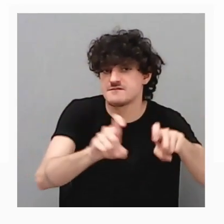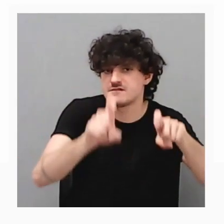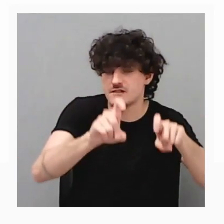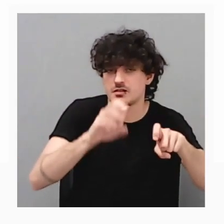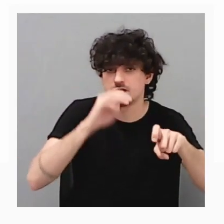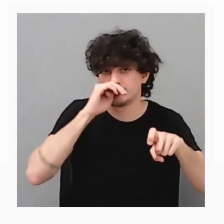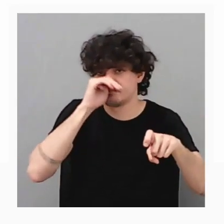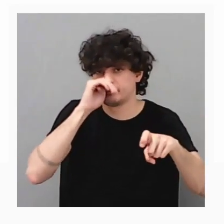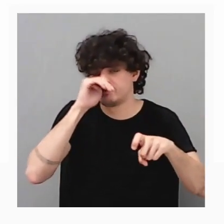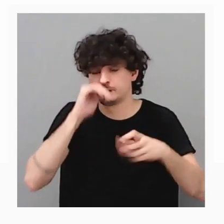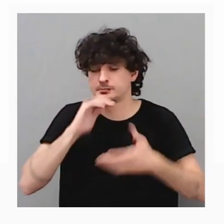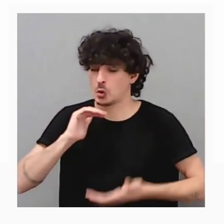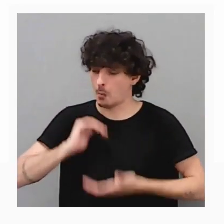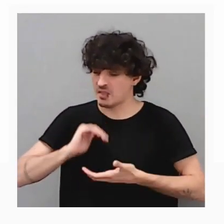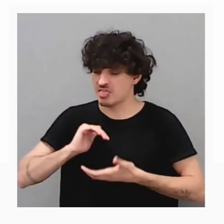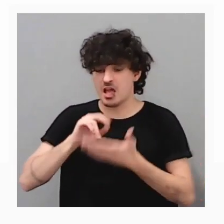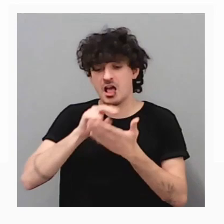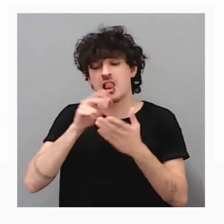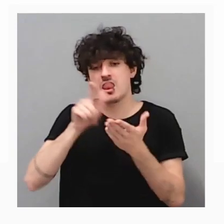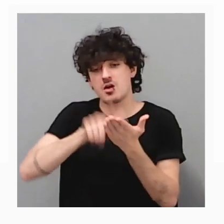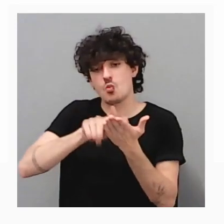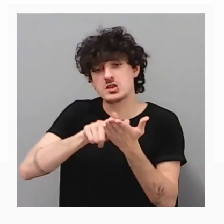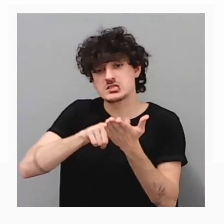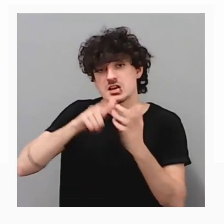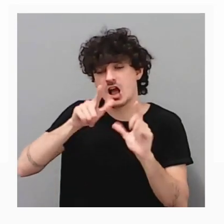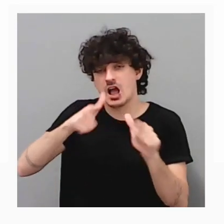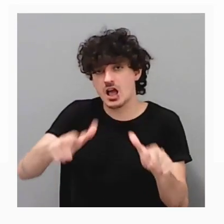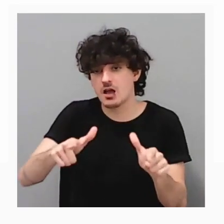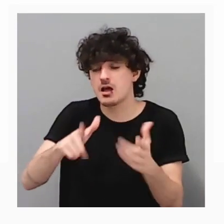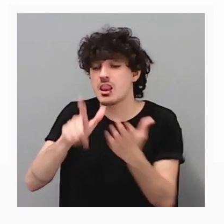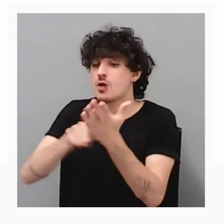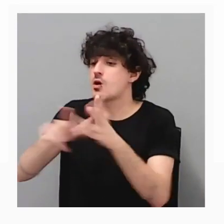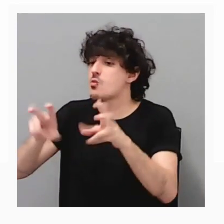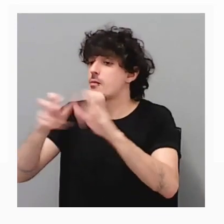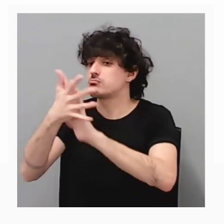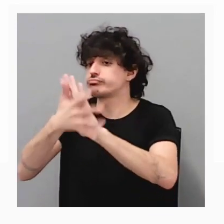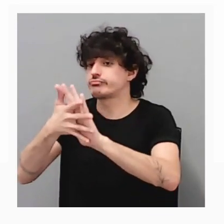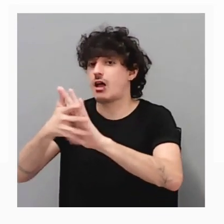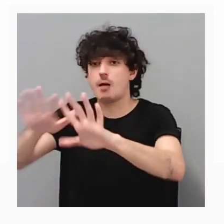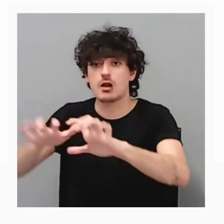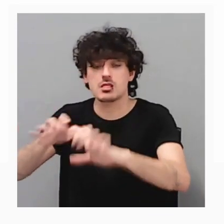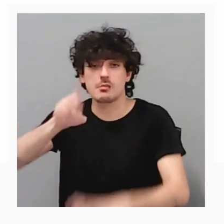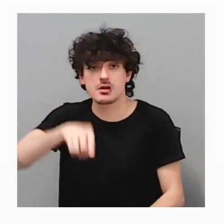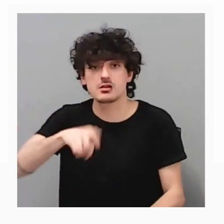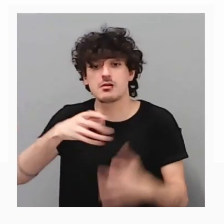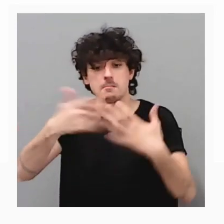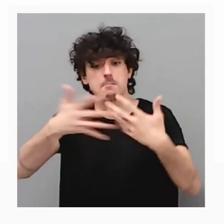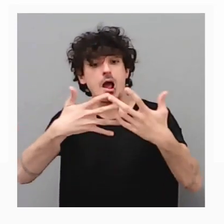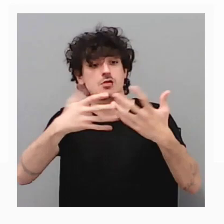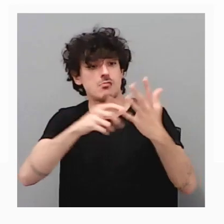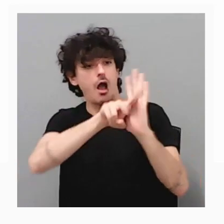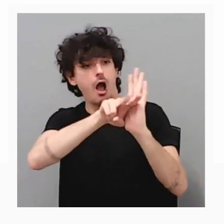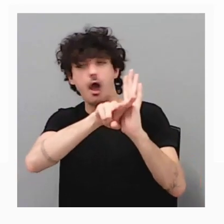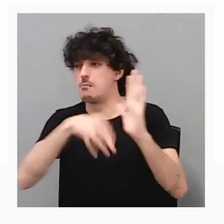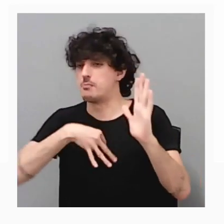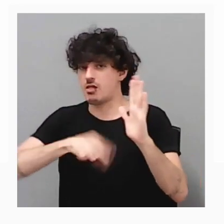ayudar. Aprenden una nueva lengua, que es la lengua de signos, pero también aprenden que sus manos hablan. Y esto